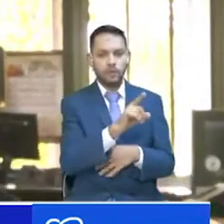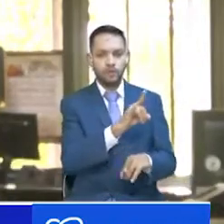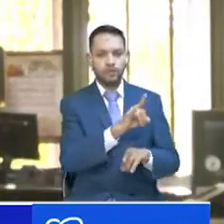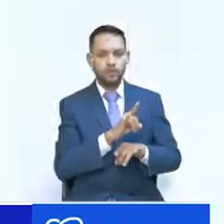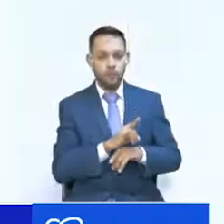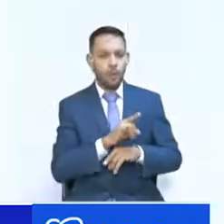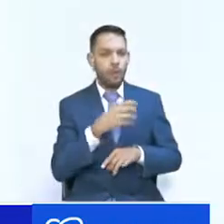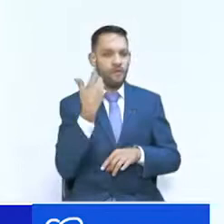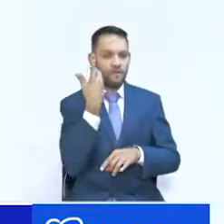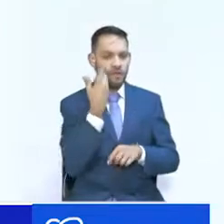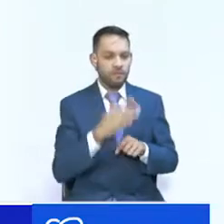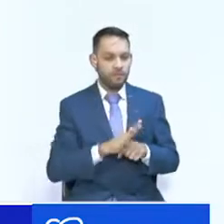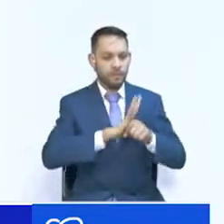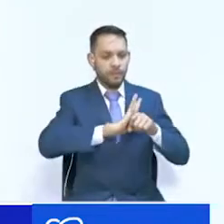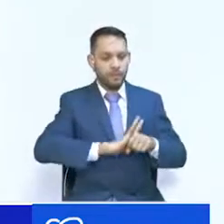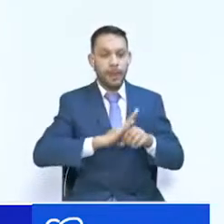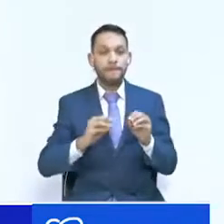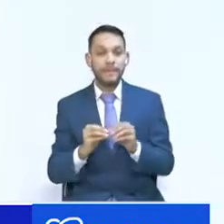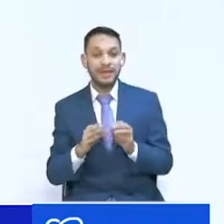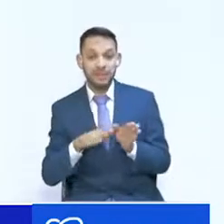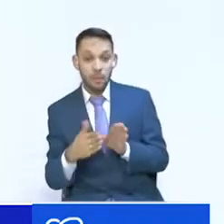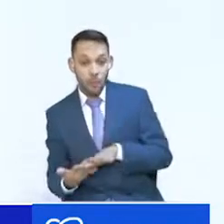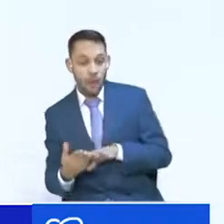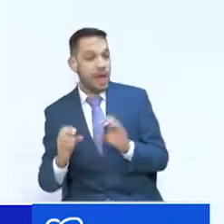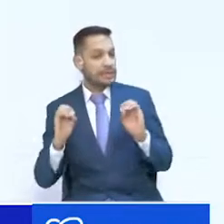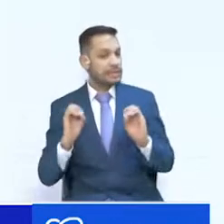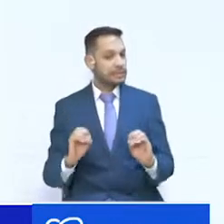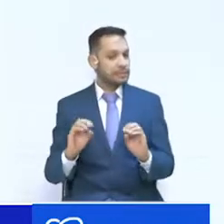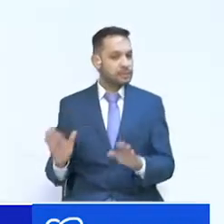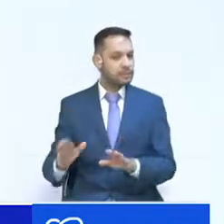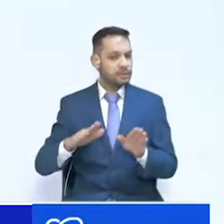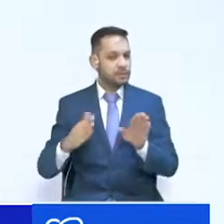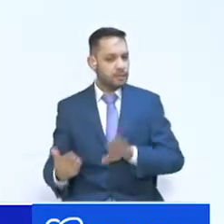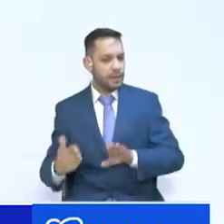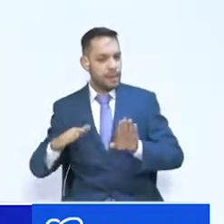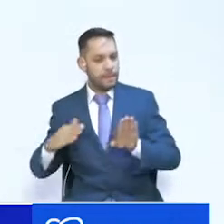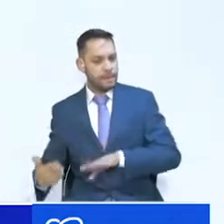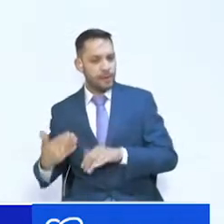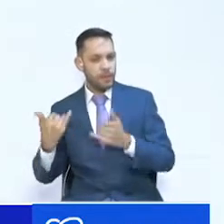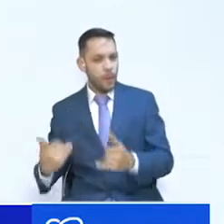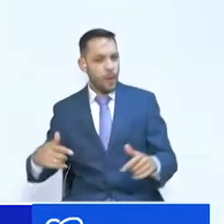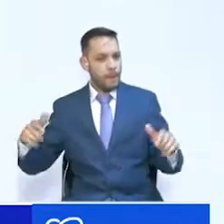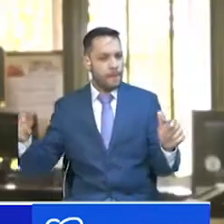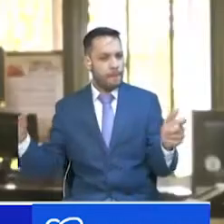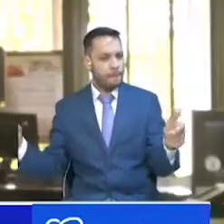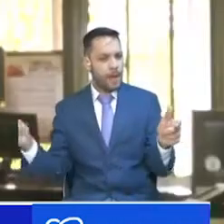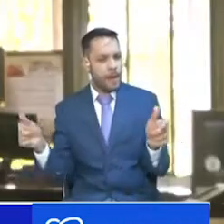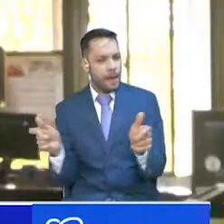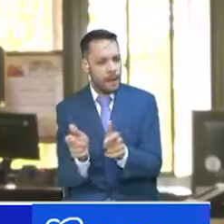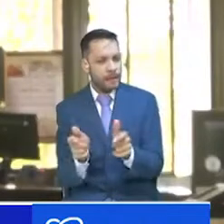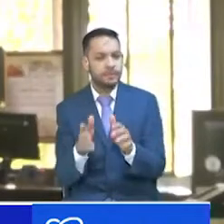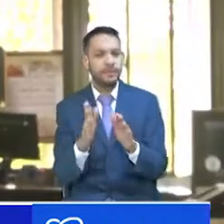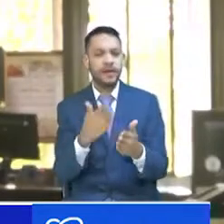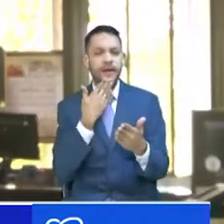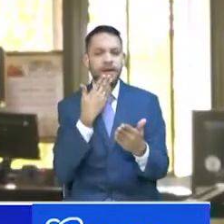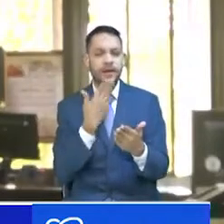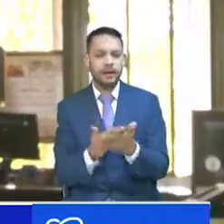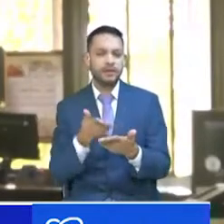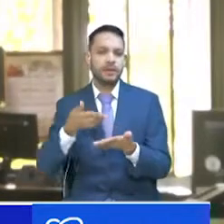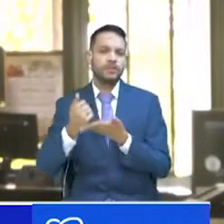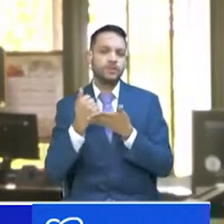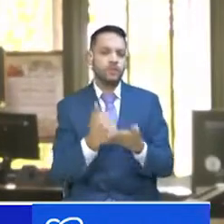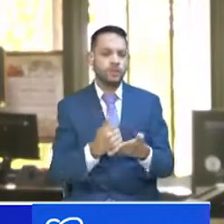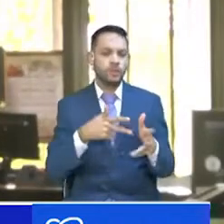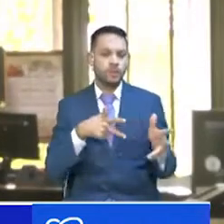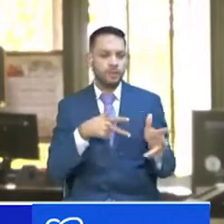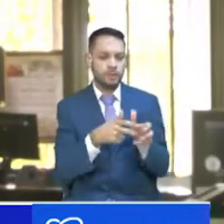personas fallecidas hoy los números de las personas contagiadas y de los que han fallecido disminuyeron la vacunación en general ha disminuido la mortalidad